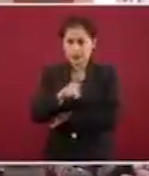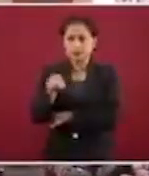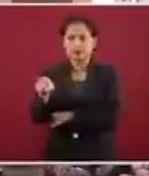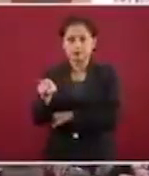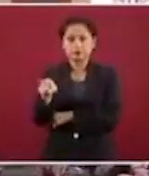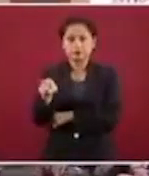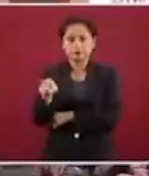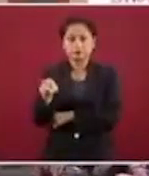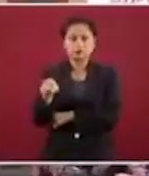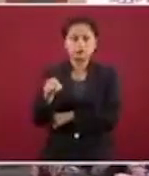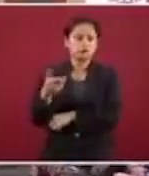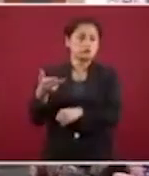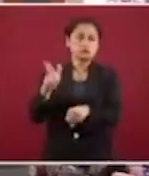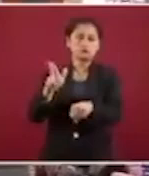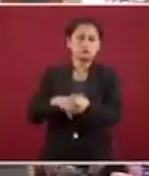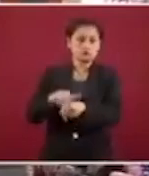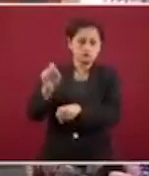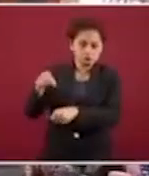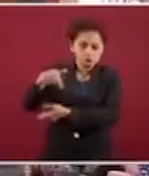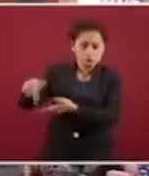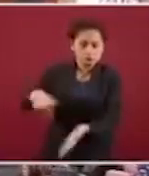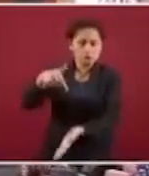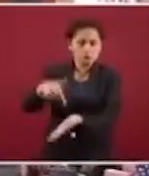de zona.